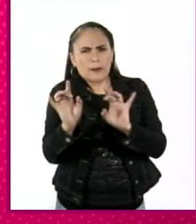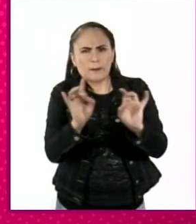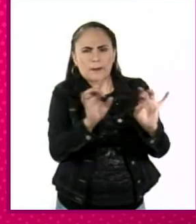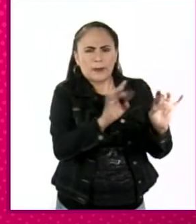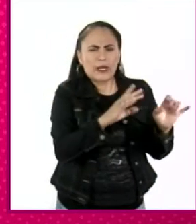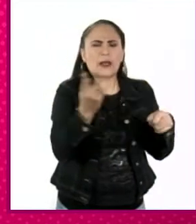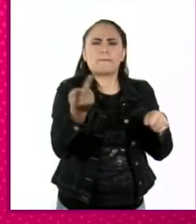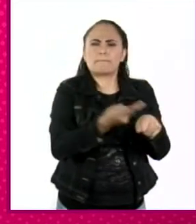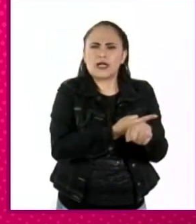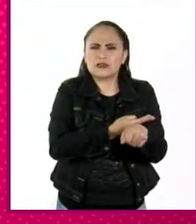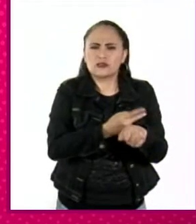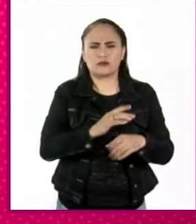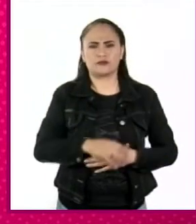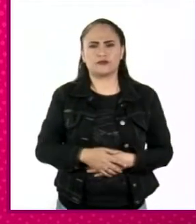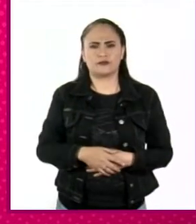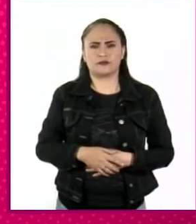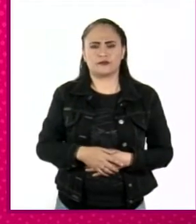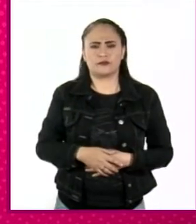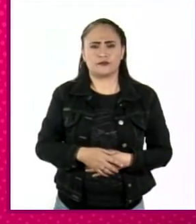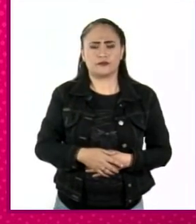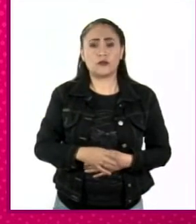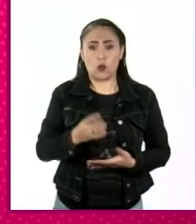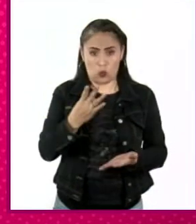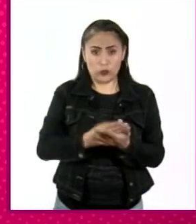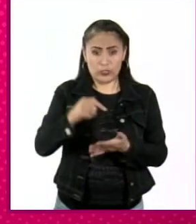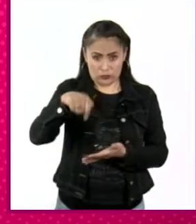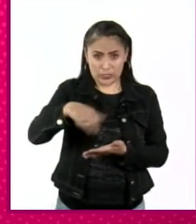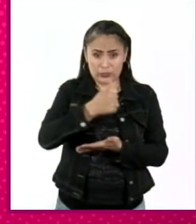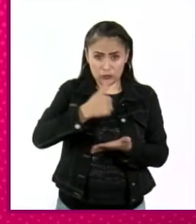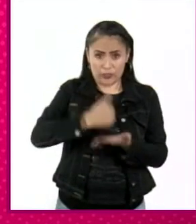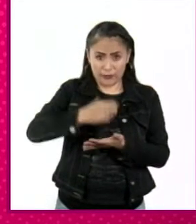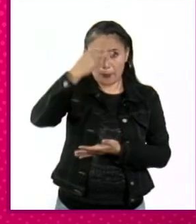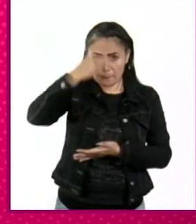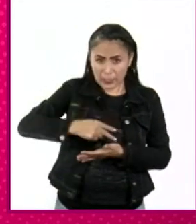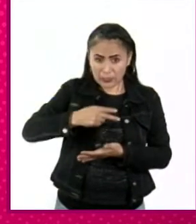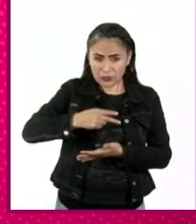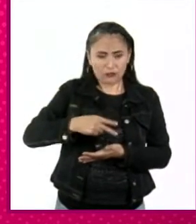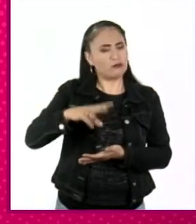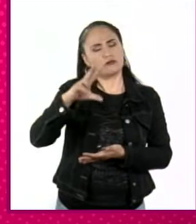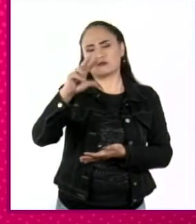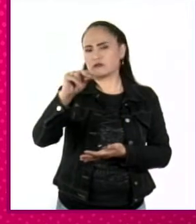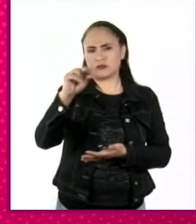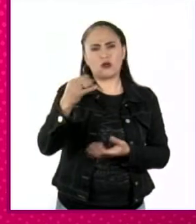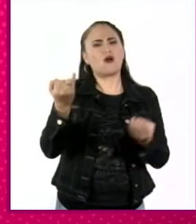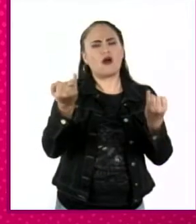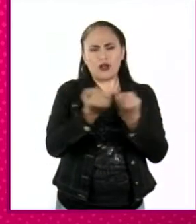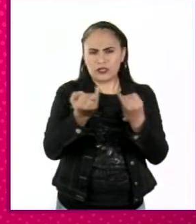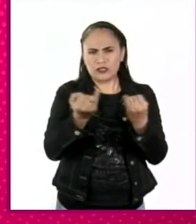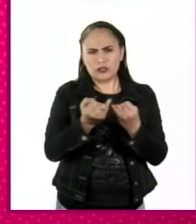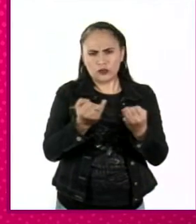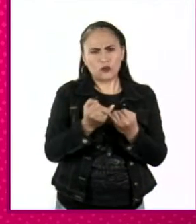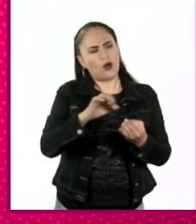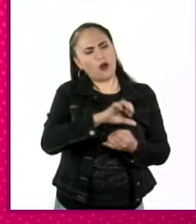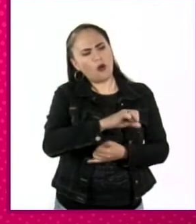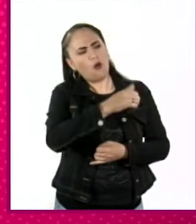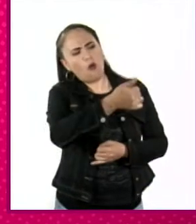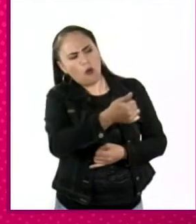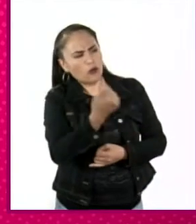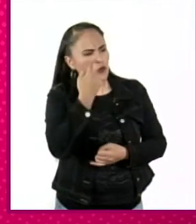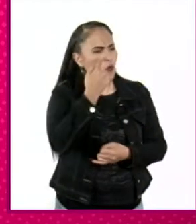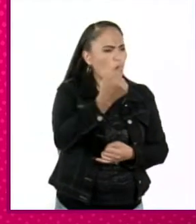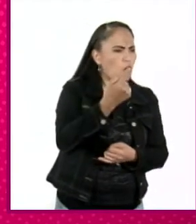histórico. No solamente en la Ciudad de México, por así decirlo, sino que podamos entenderlo,